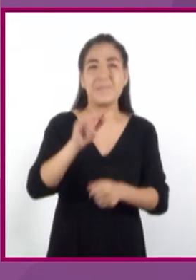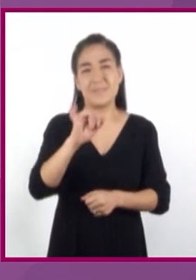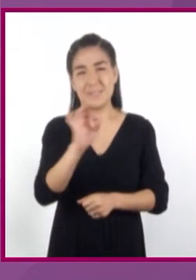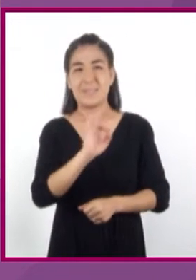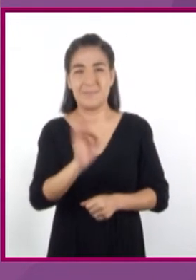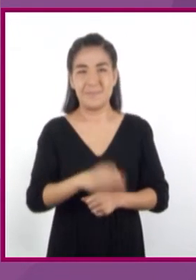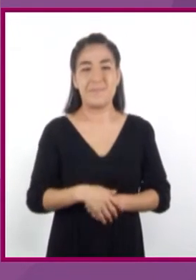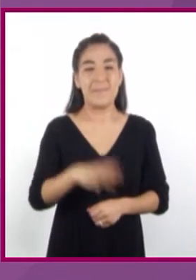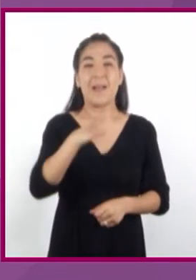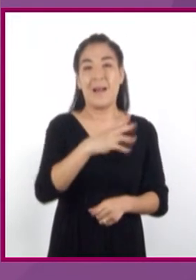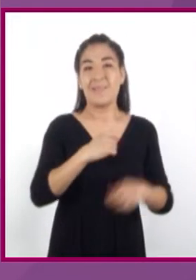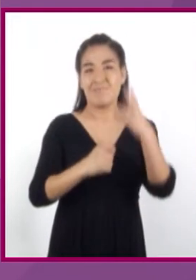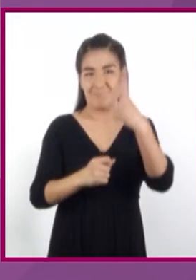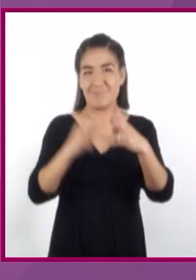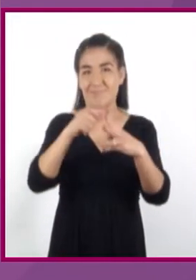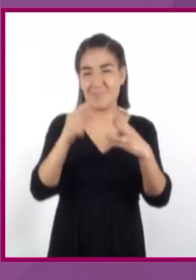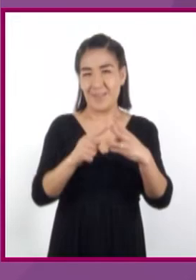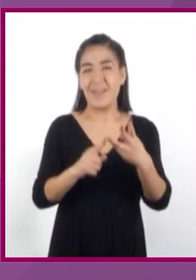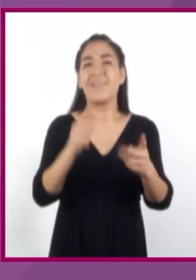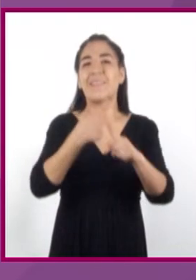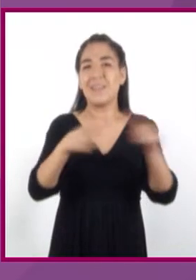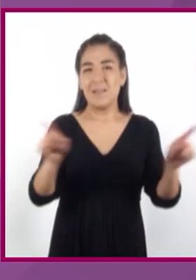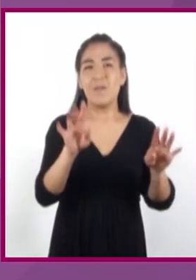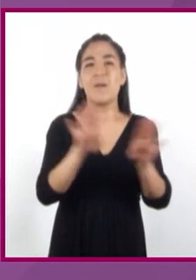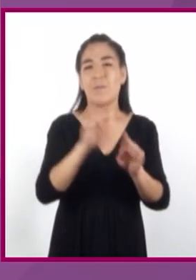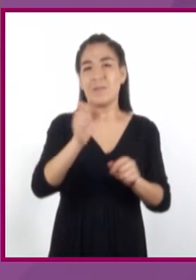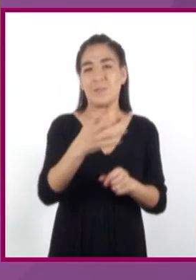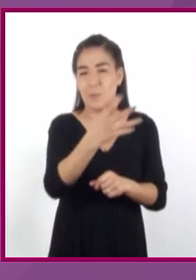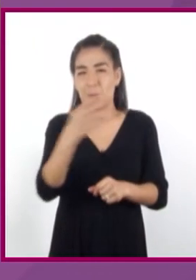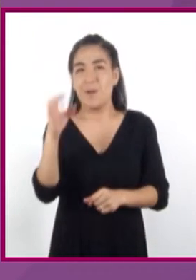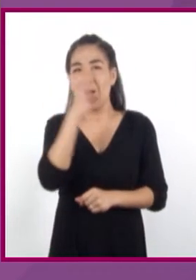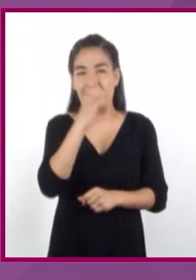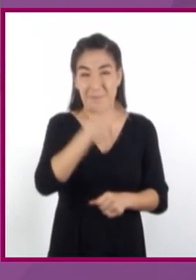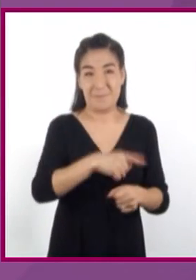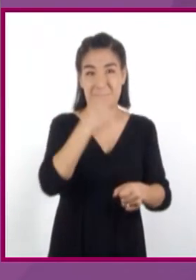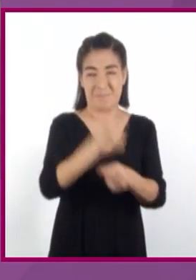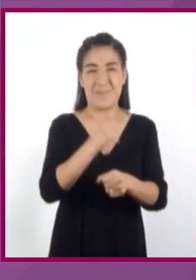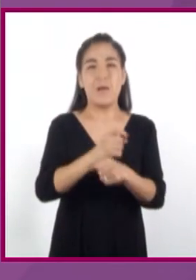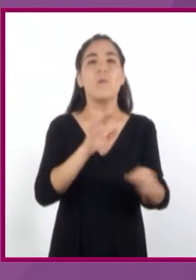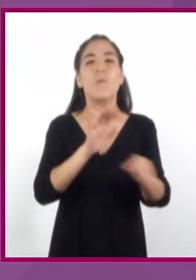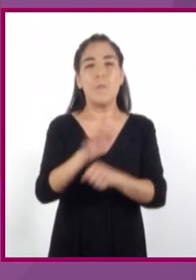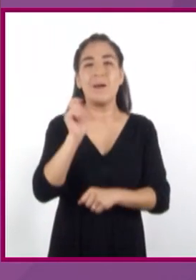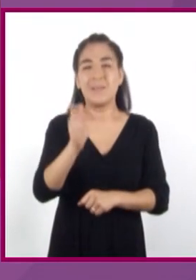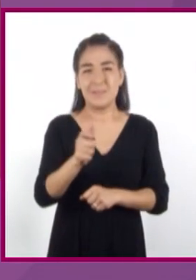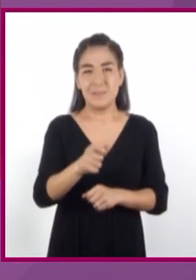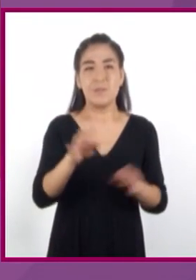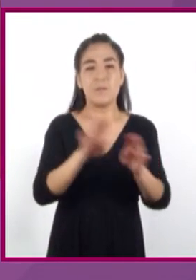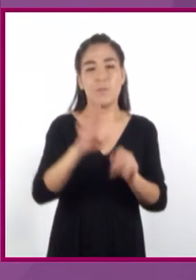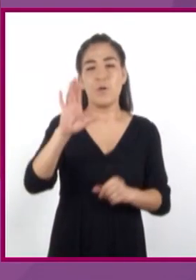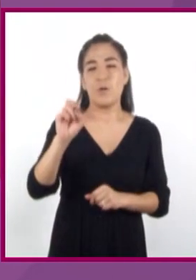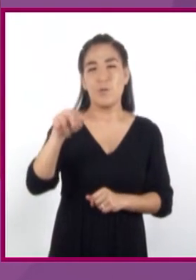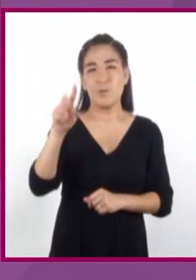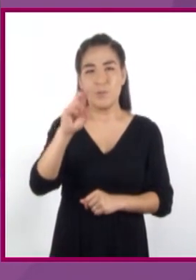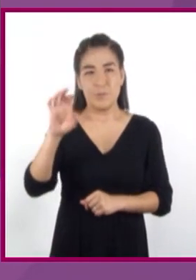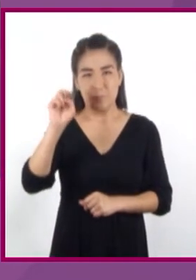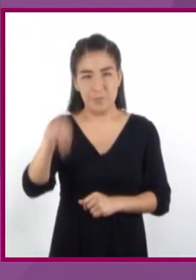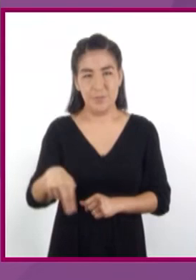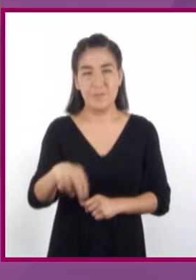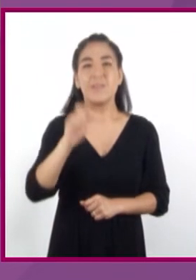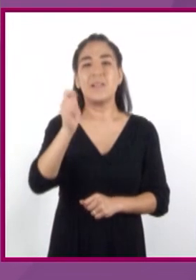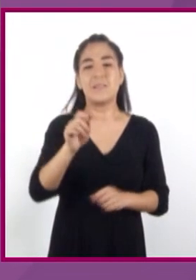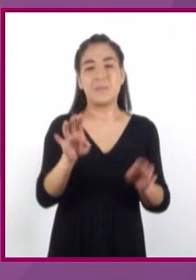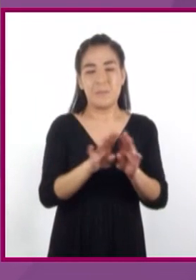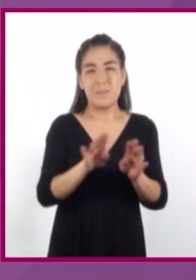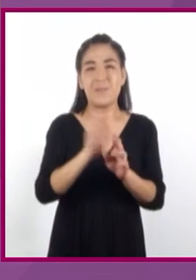Existen tres diferentes mecanismos de transferencia del calor. El primer mecanismo es la conducción, y sucede cuando